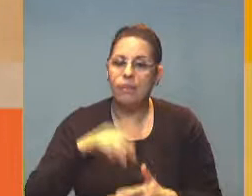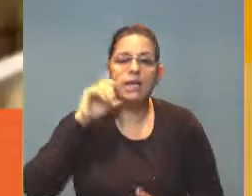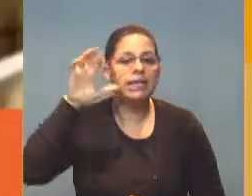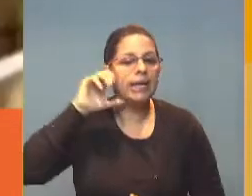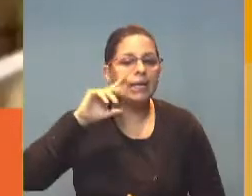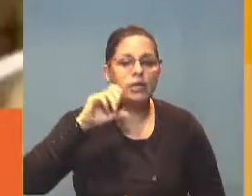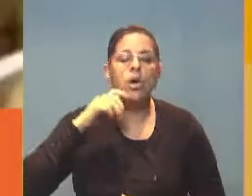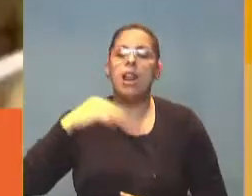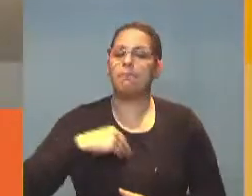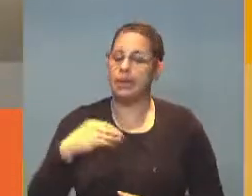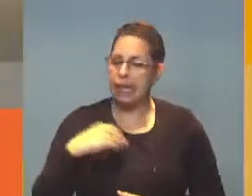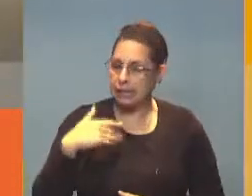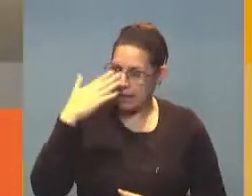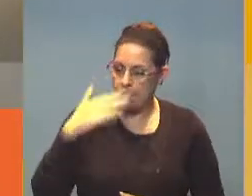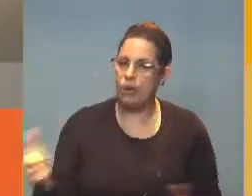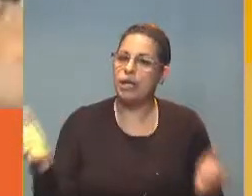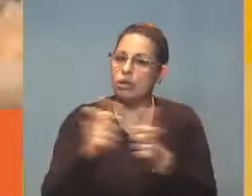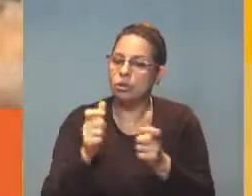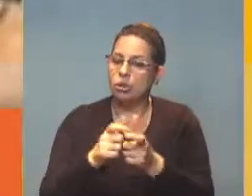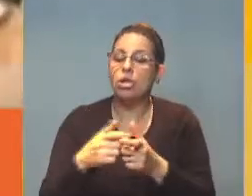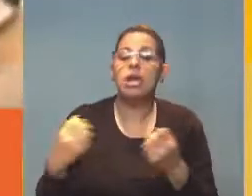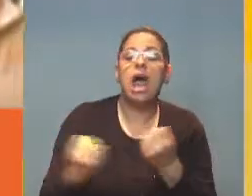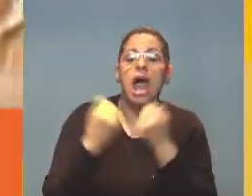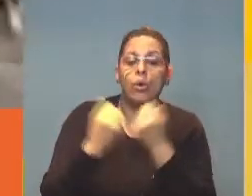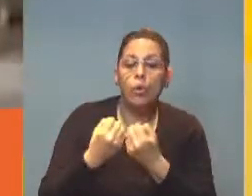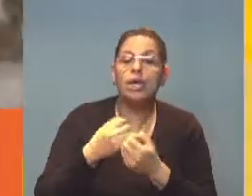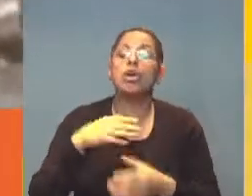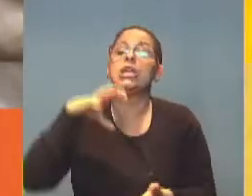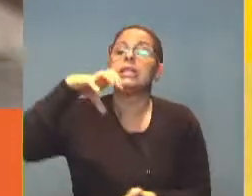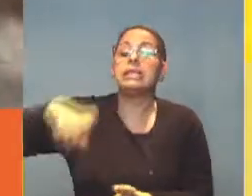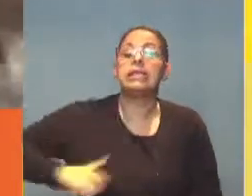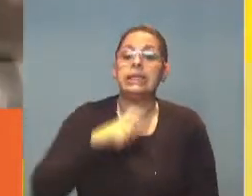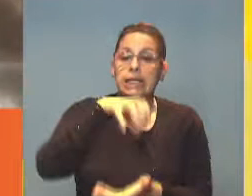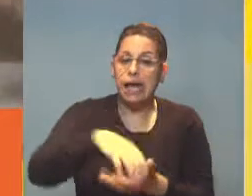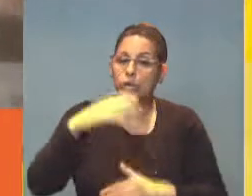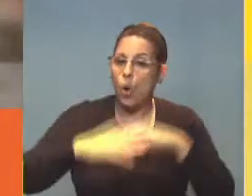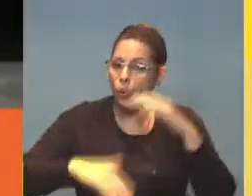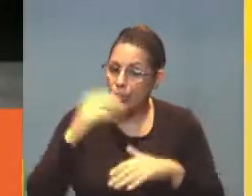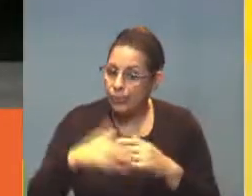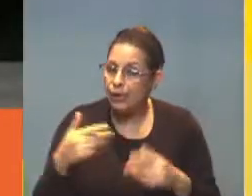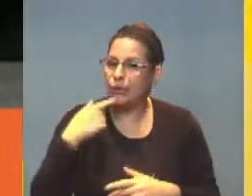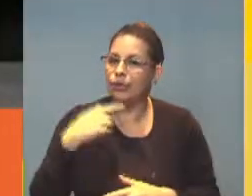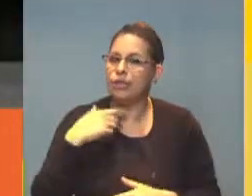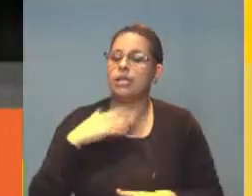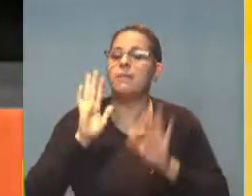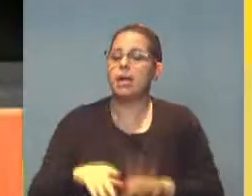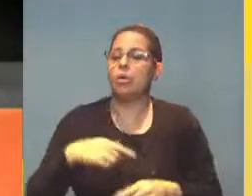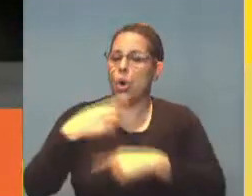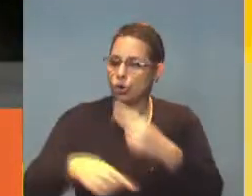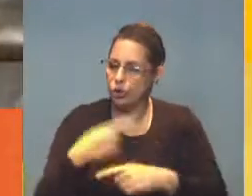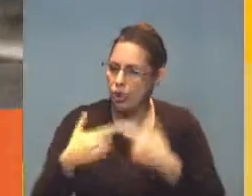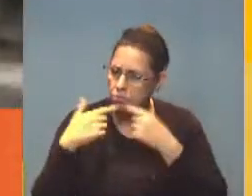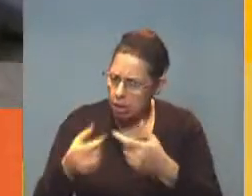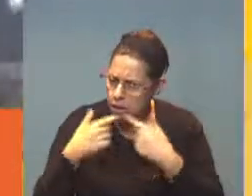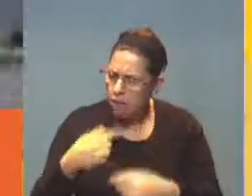Esperanza. Después de asistir a la audiencia de conciliación, el sindicato de obreros decidió no levantar la medida de fuerza. Reclaman